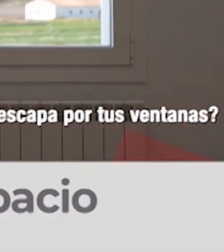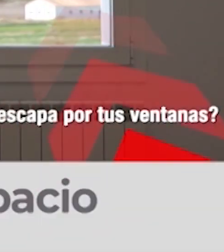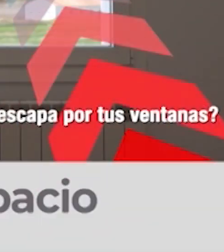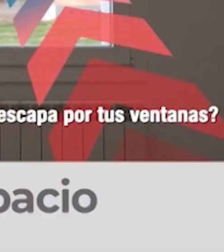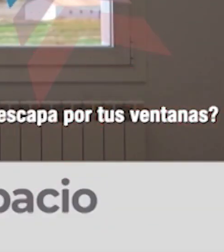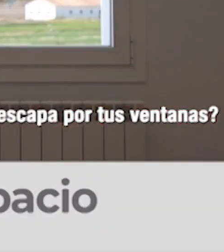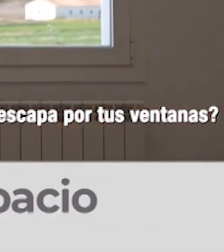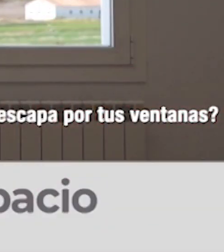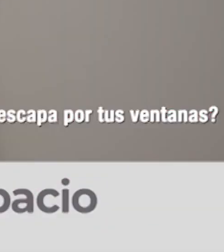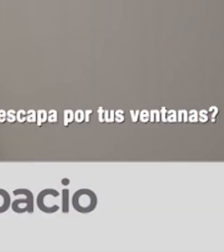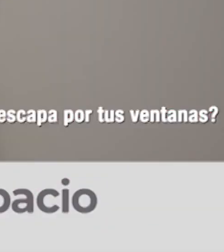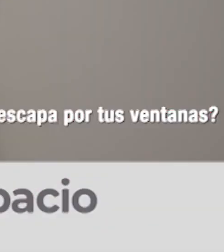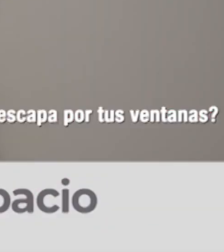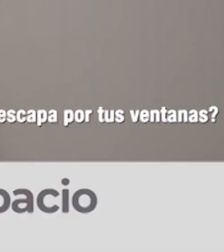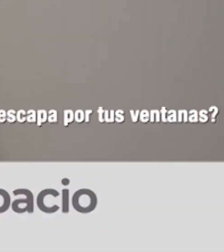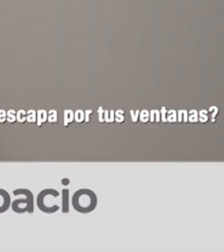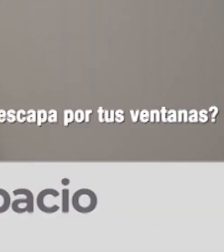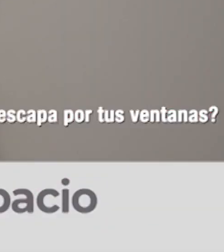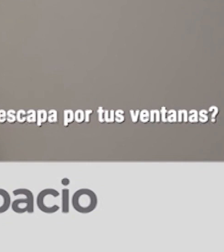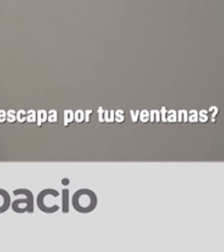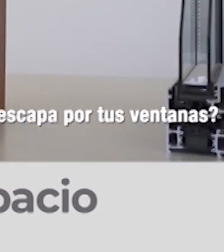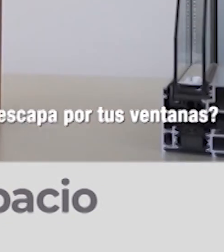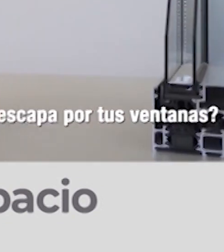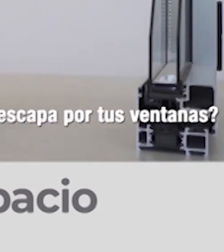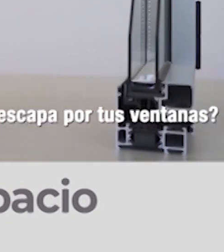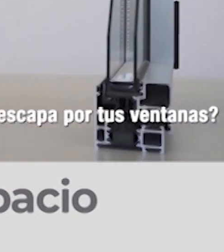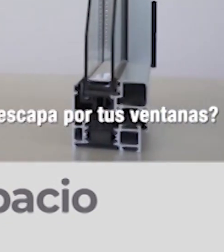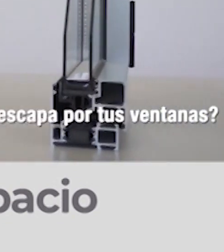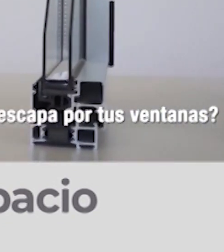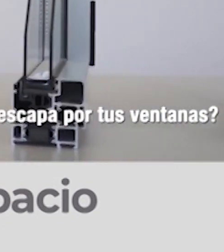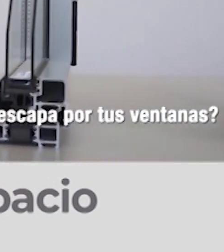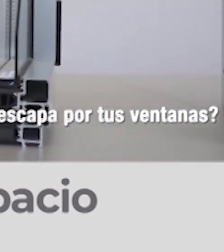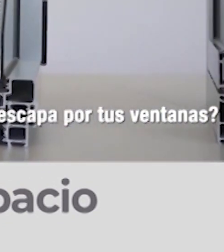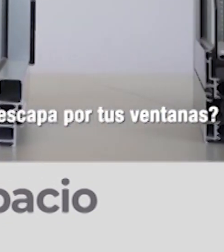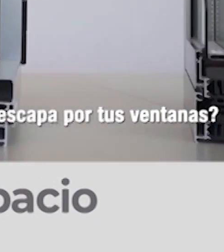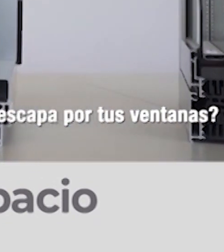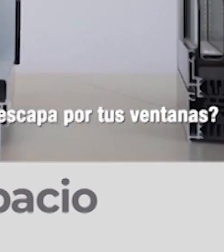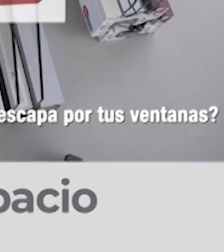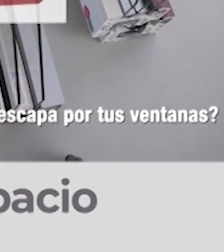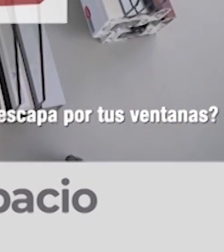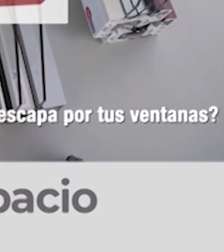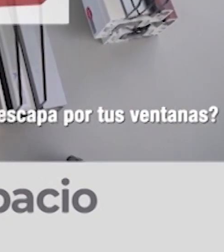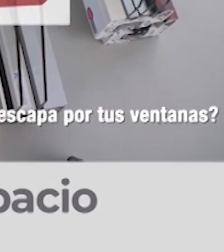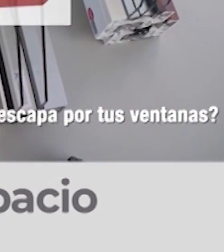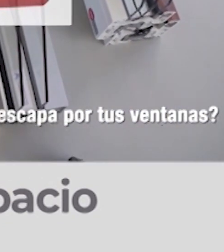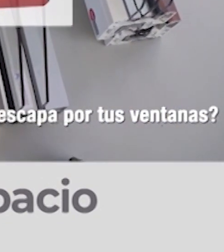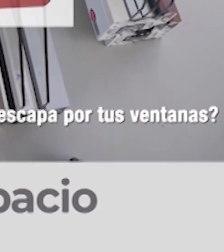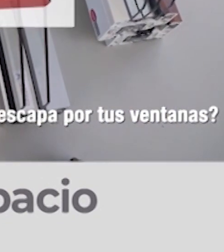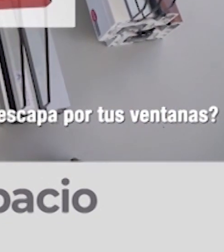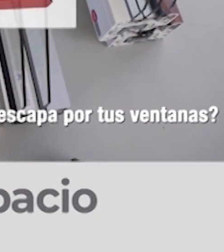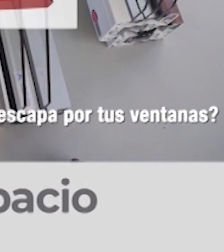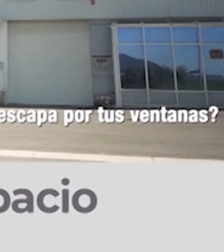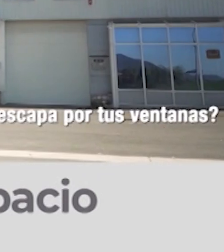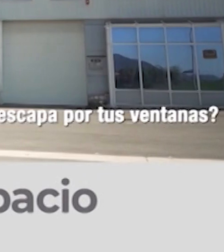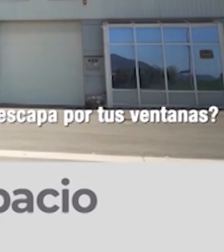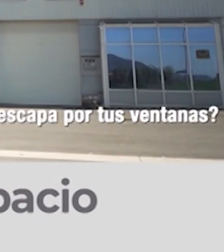¿Sabías que el 60% de tu calefacción se escapa por las ventanas? Cambia a ventanas con certificación Passive House diseñadas para viviendas de consumo